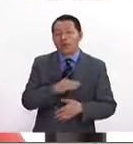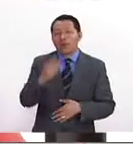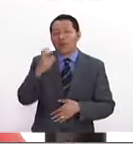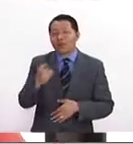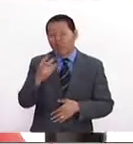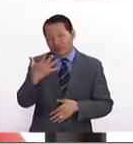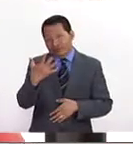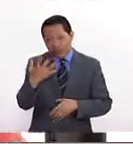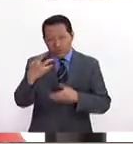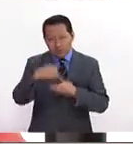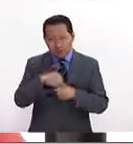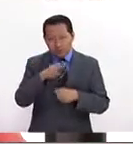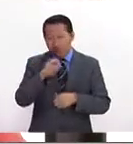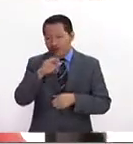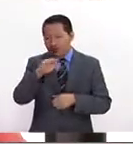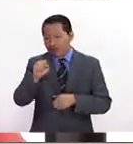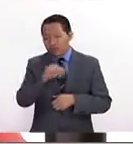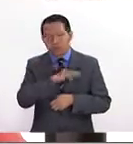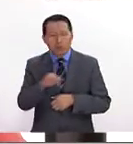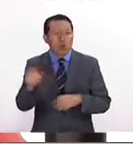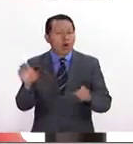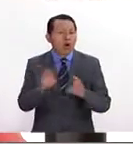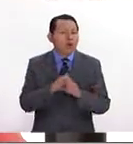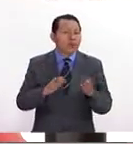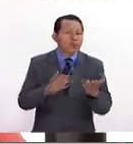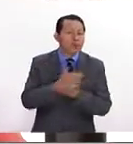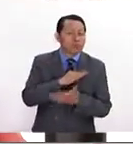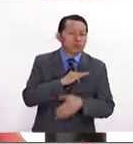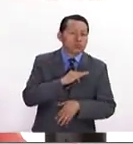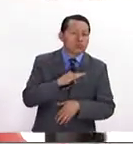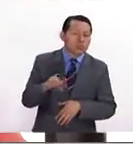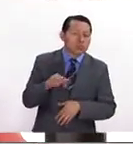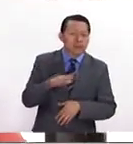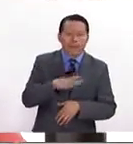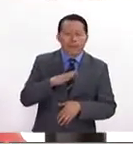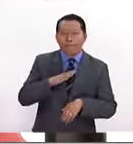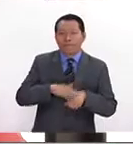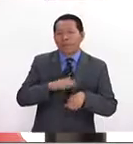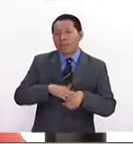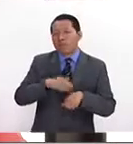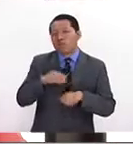5 integrantes del BRICS pretenden incorporar para tener mucho